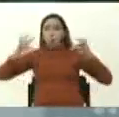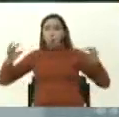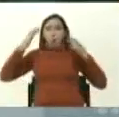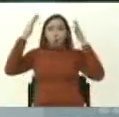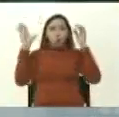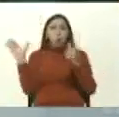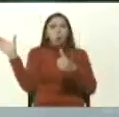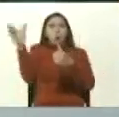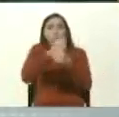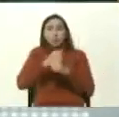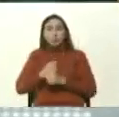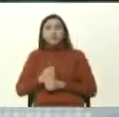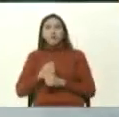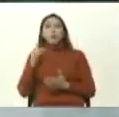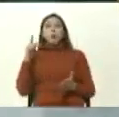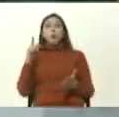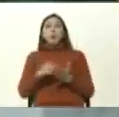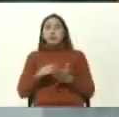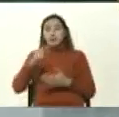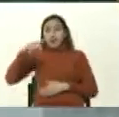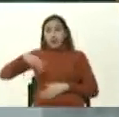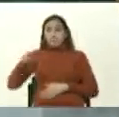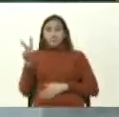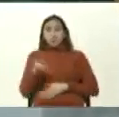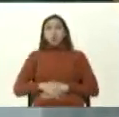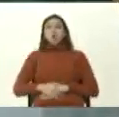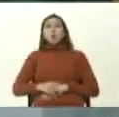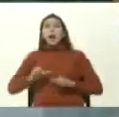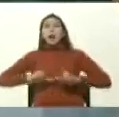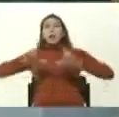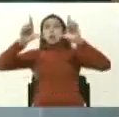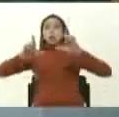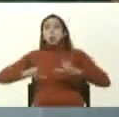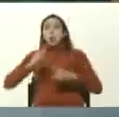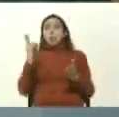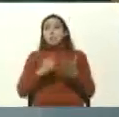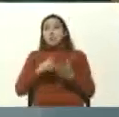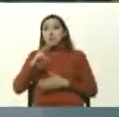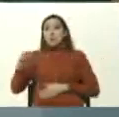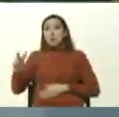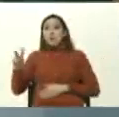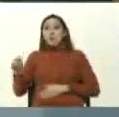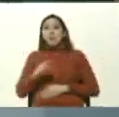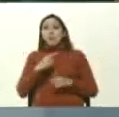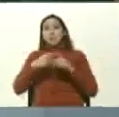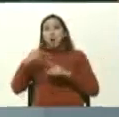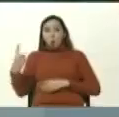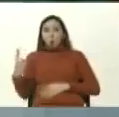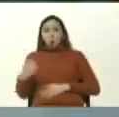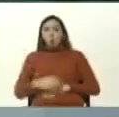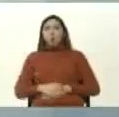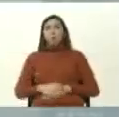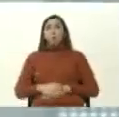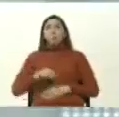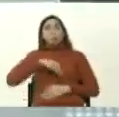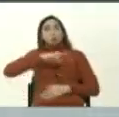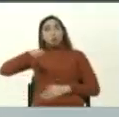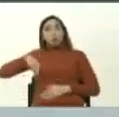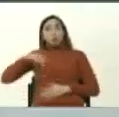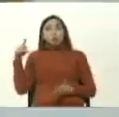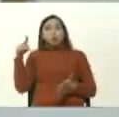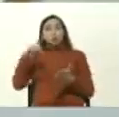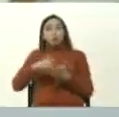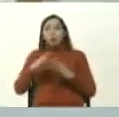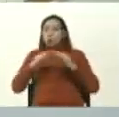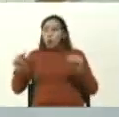que fue la participación de Venezuela en Tokio 2020 más uno, o Mervin. Aquí estamos. Bueno, Venezuela